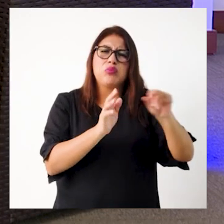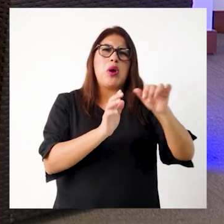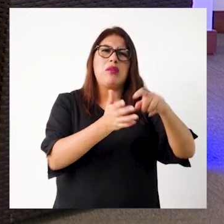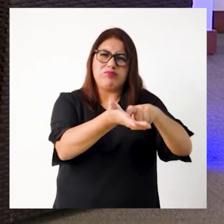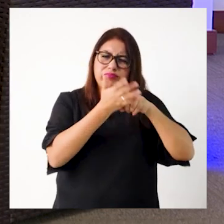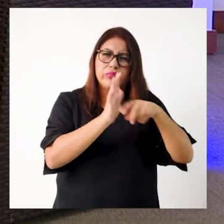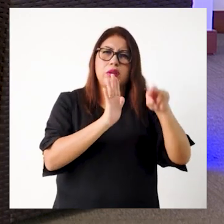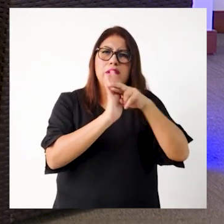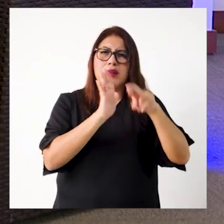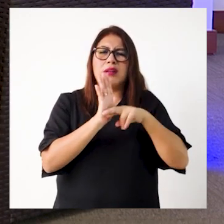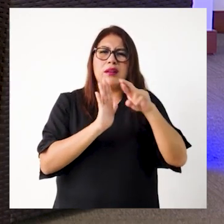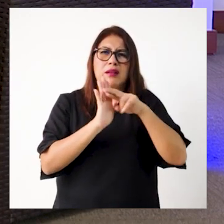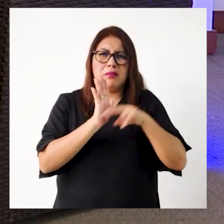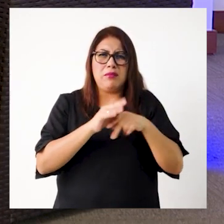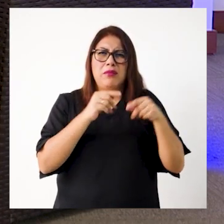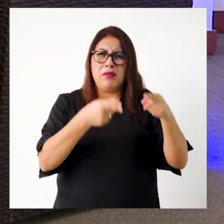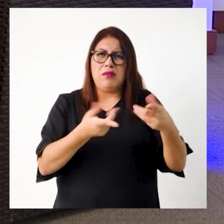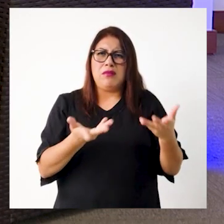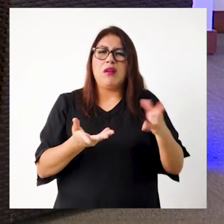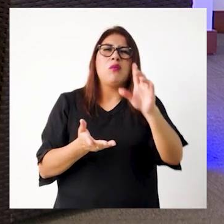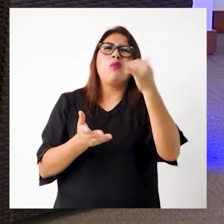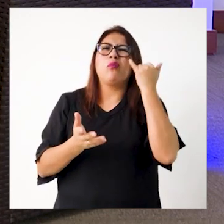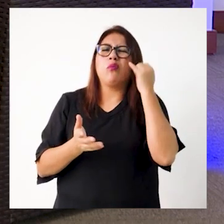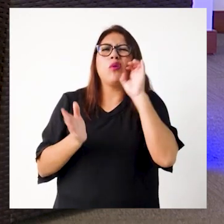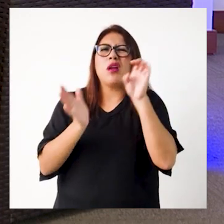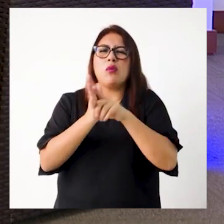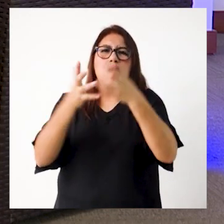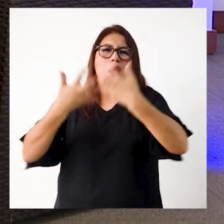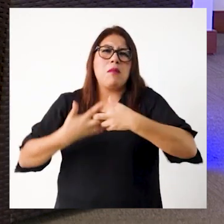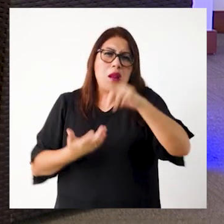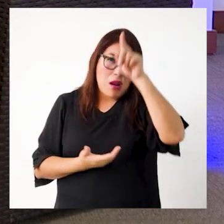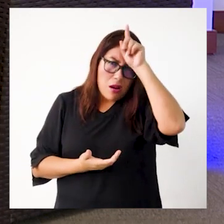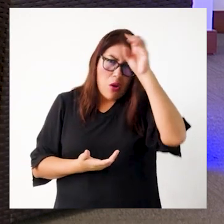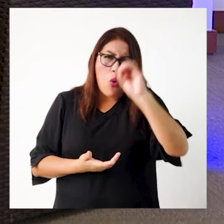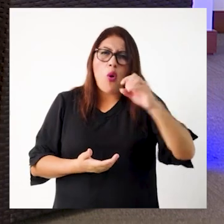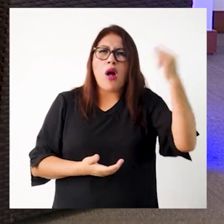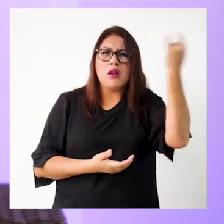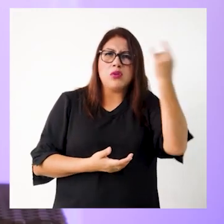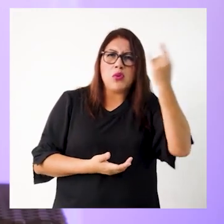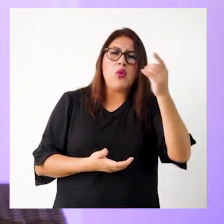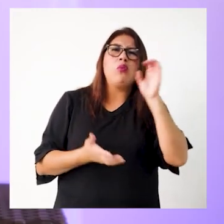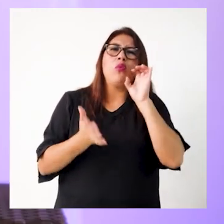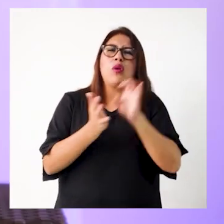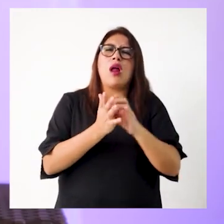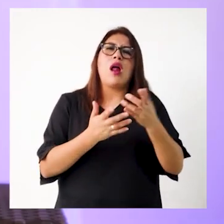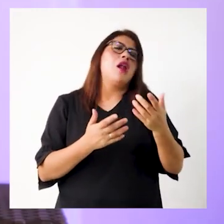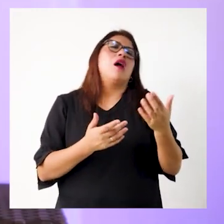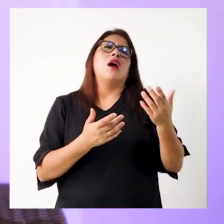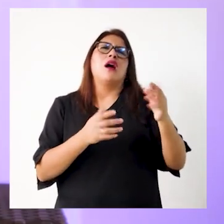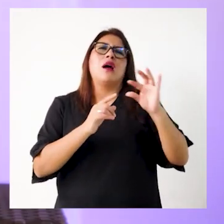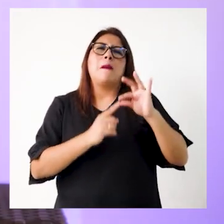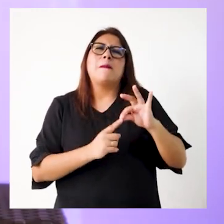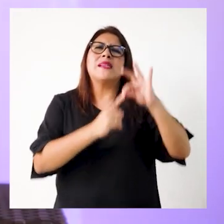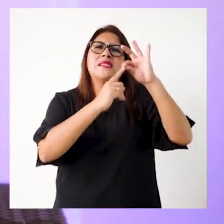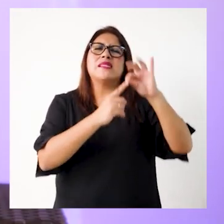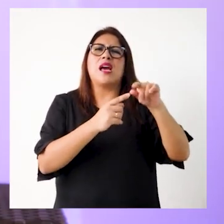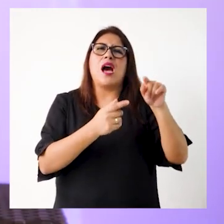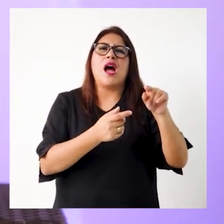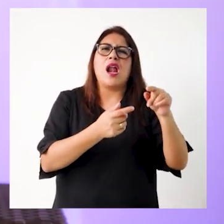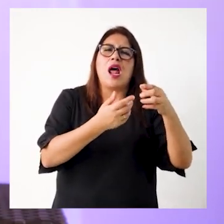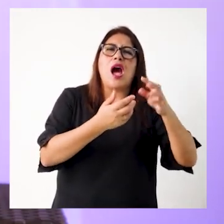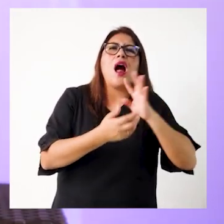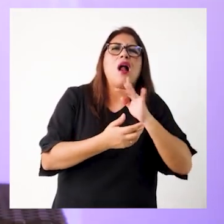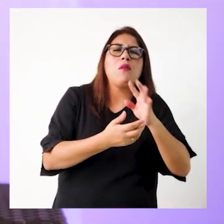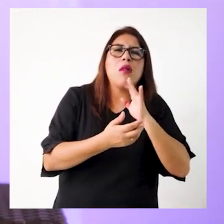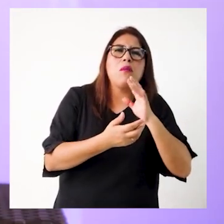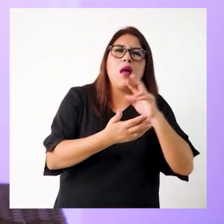una empresa japonesa o una empresa alemana o norteamericana que haga ascensores que no tengan